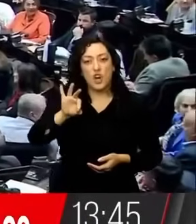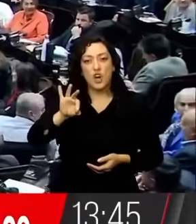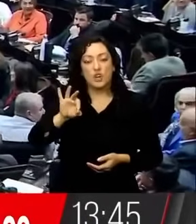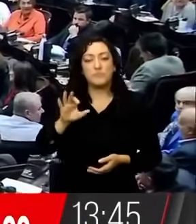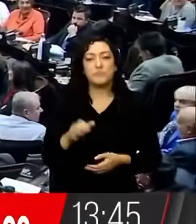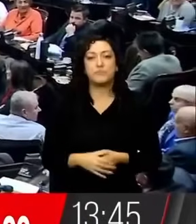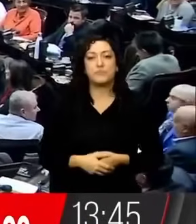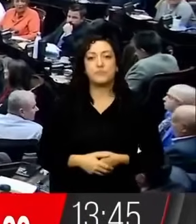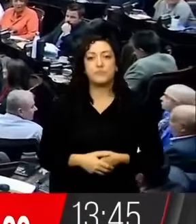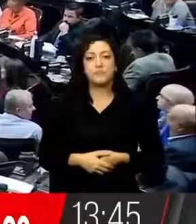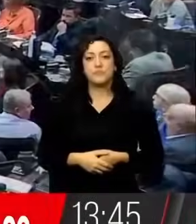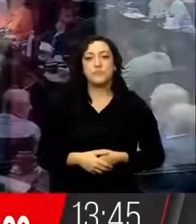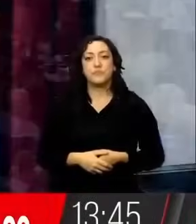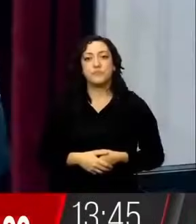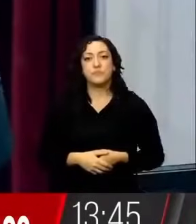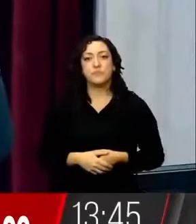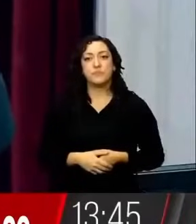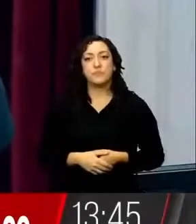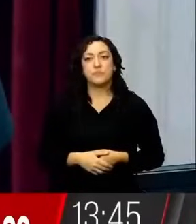Giuliano.